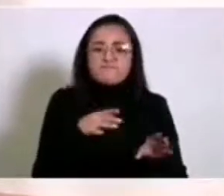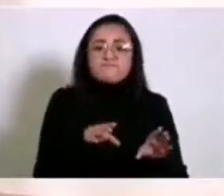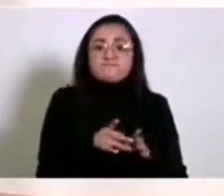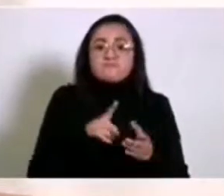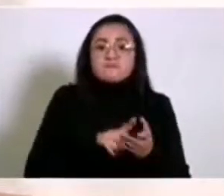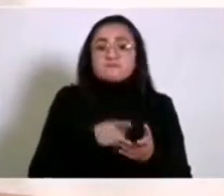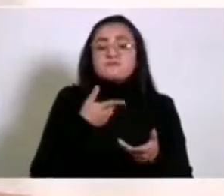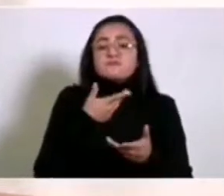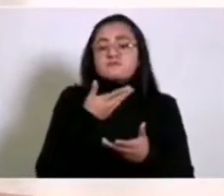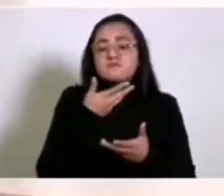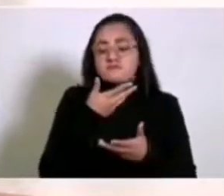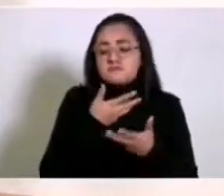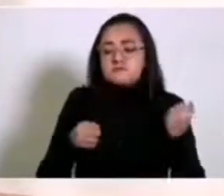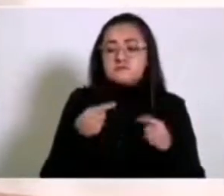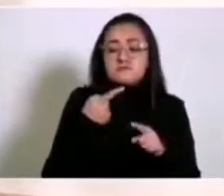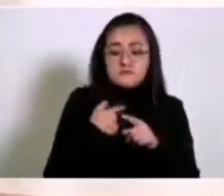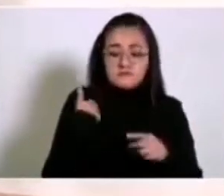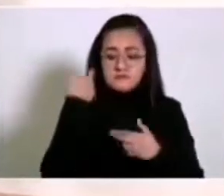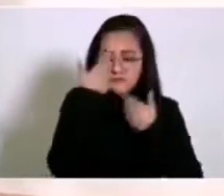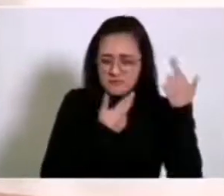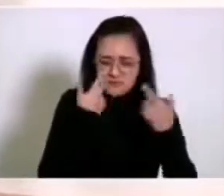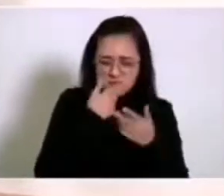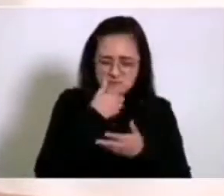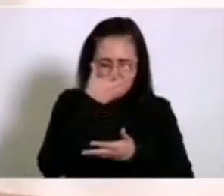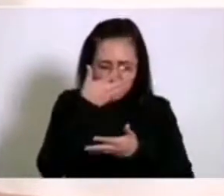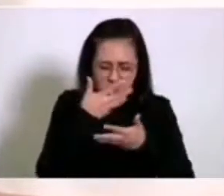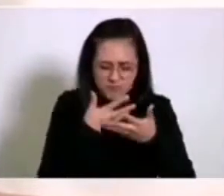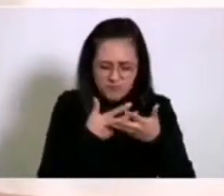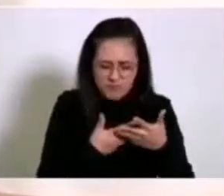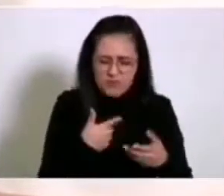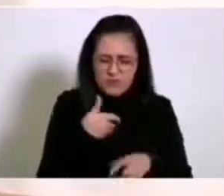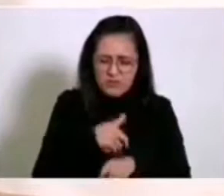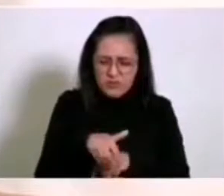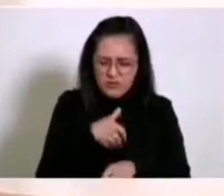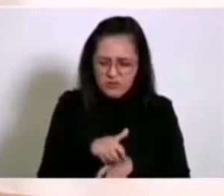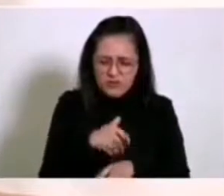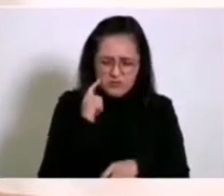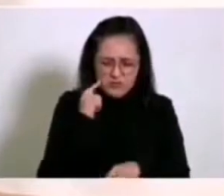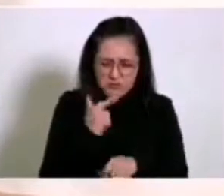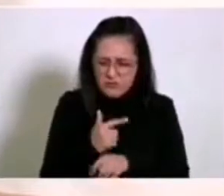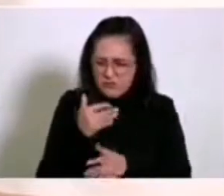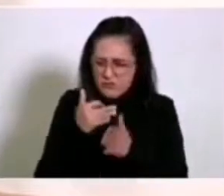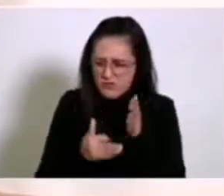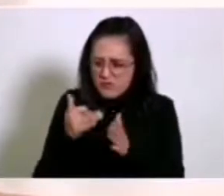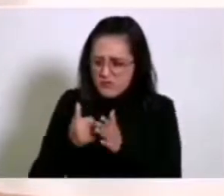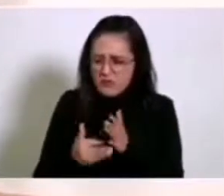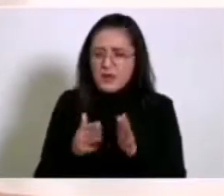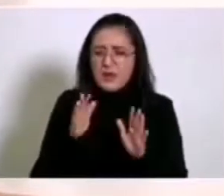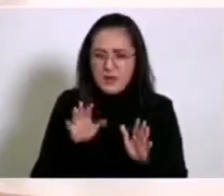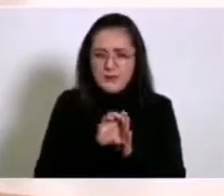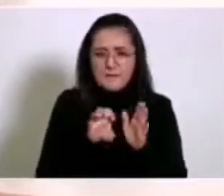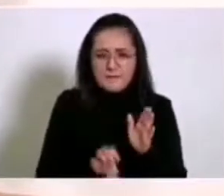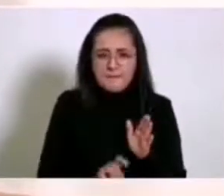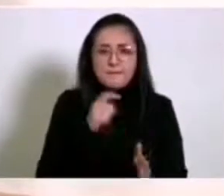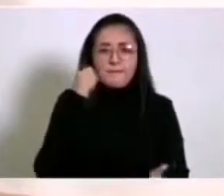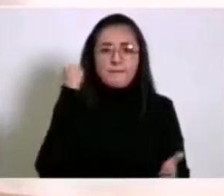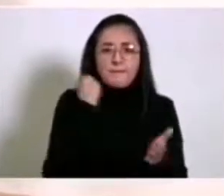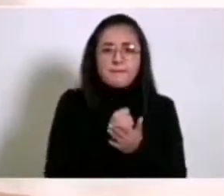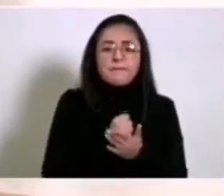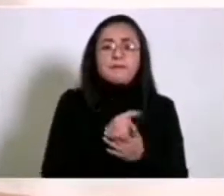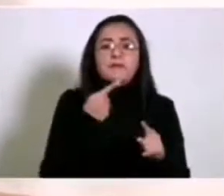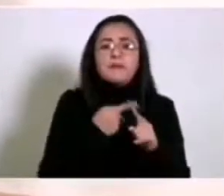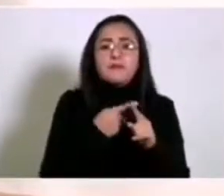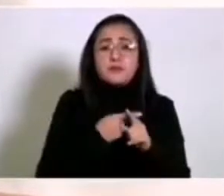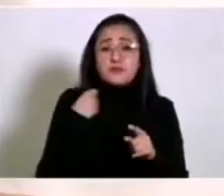del acervo ya que al revisar los inventarios a un buen número de piezas sin localizar pongo algunos ejemplos un sello cilíndrico